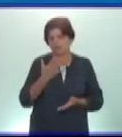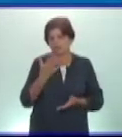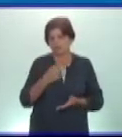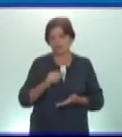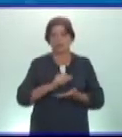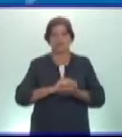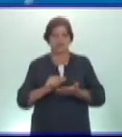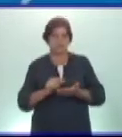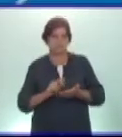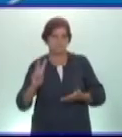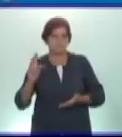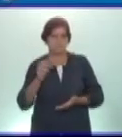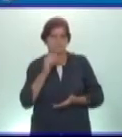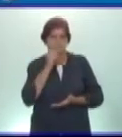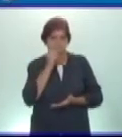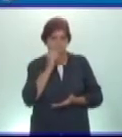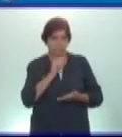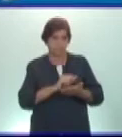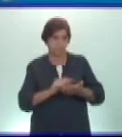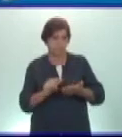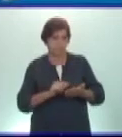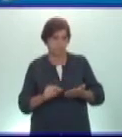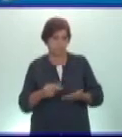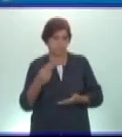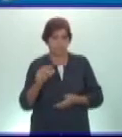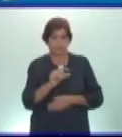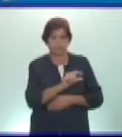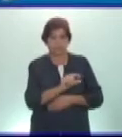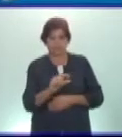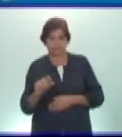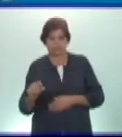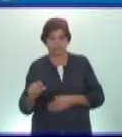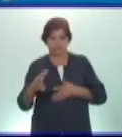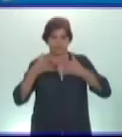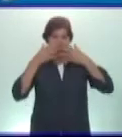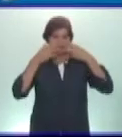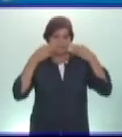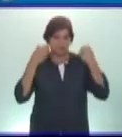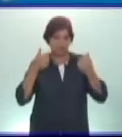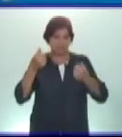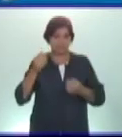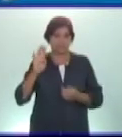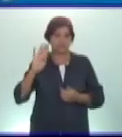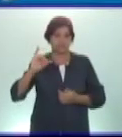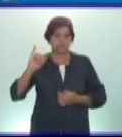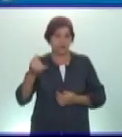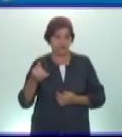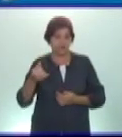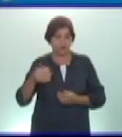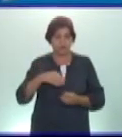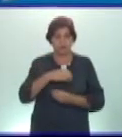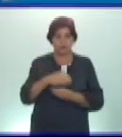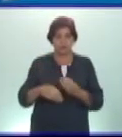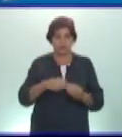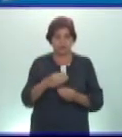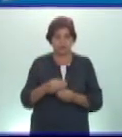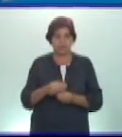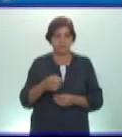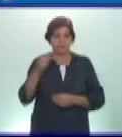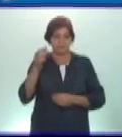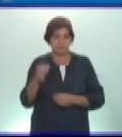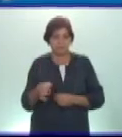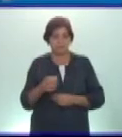escribía. Fíjense en la segunda oración que ya la habíamos sugerido, felices, que es un adjetivo modificado por el adverbio